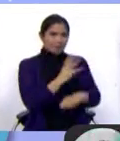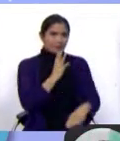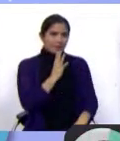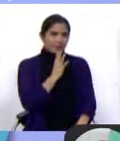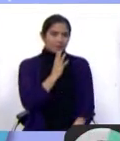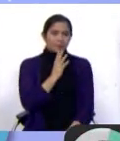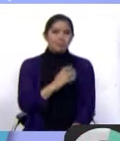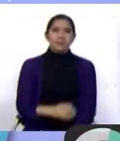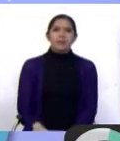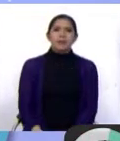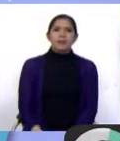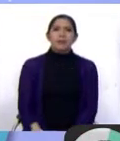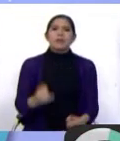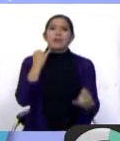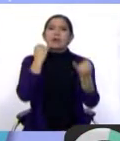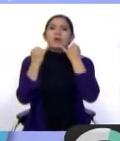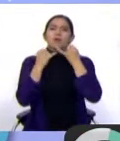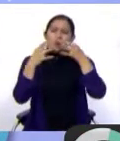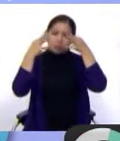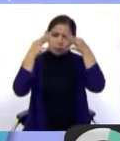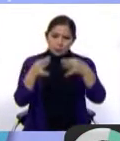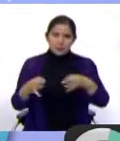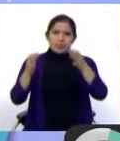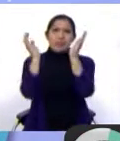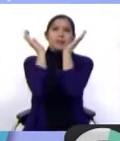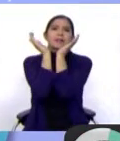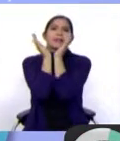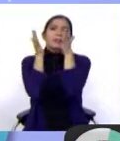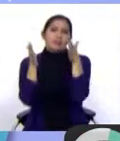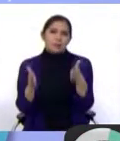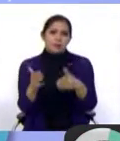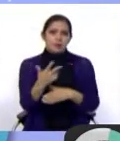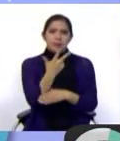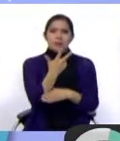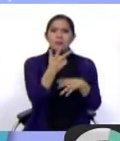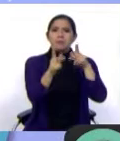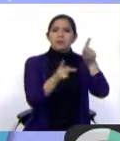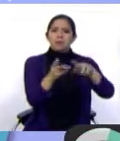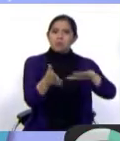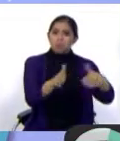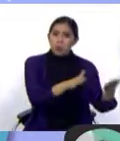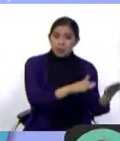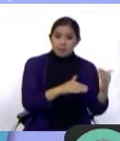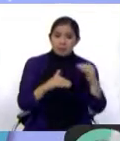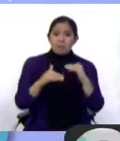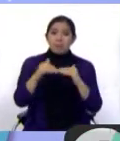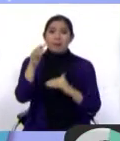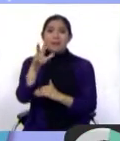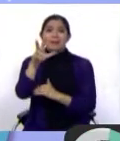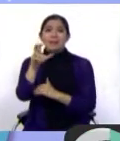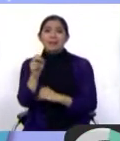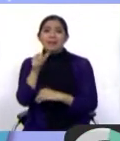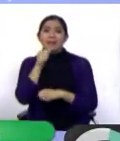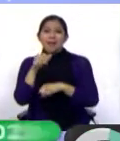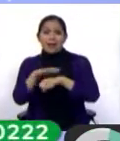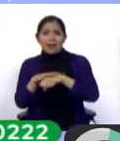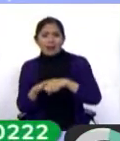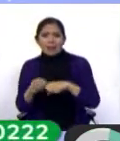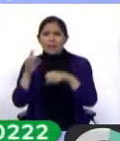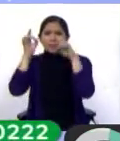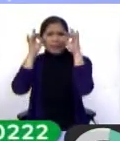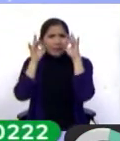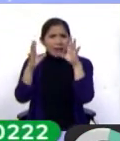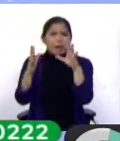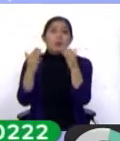Este es el informe oficial de la Defensoría del Pueblo, 3 personas muertas, más de 30 heridos, heridos de gravedad tras